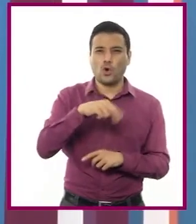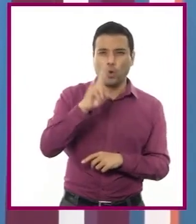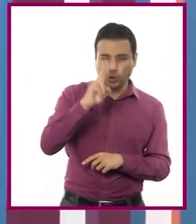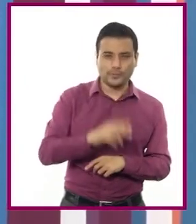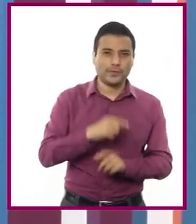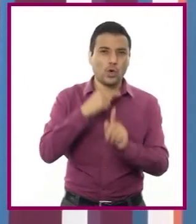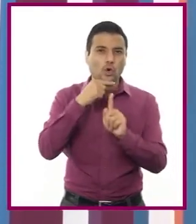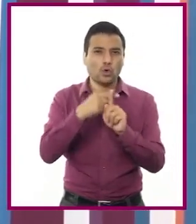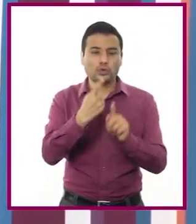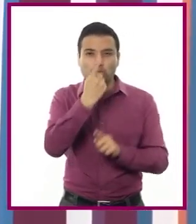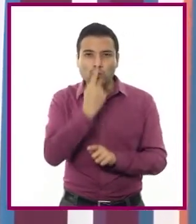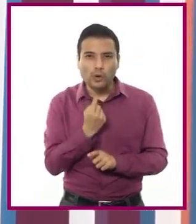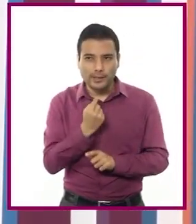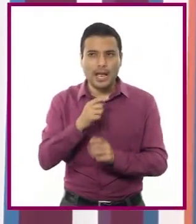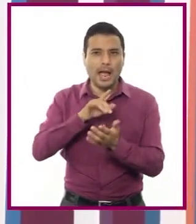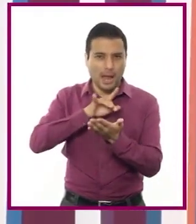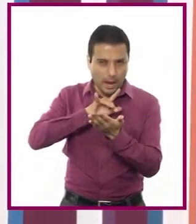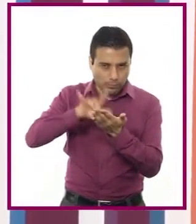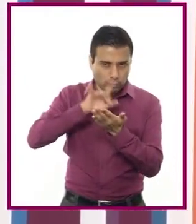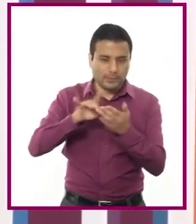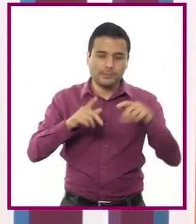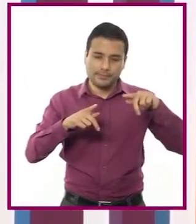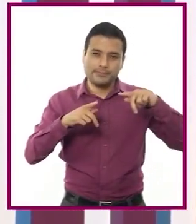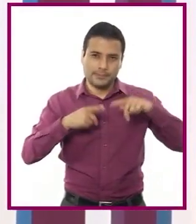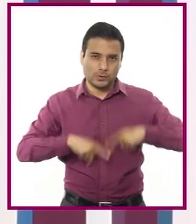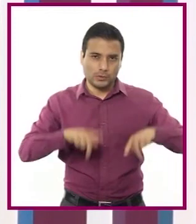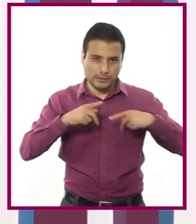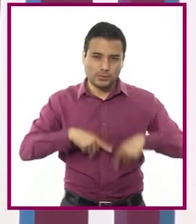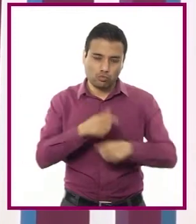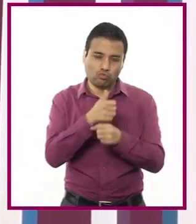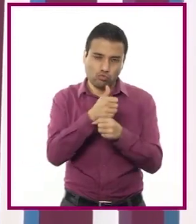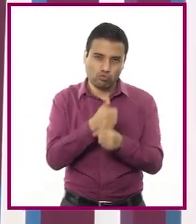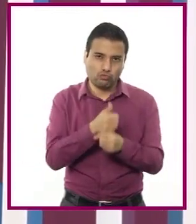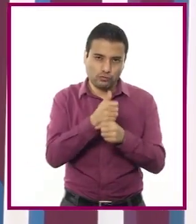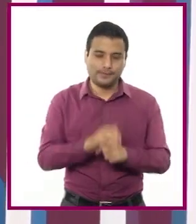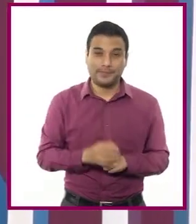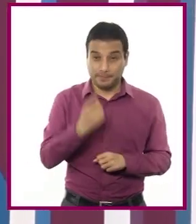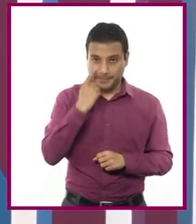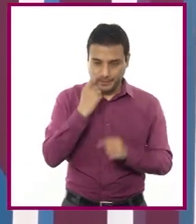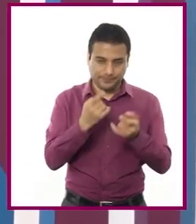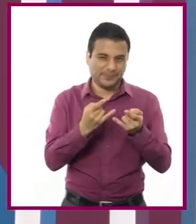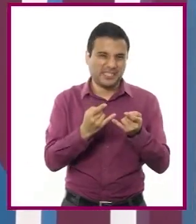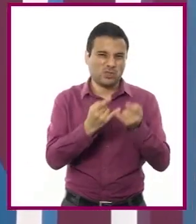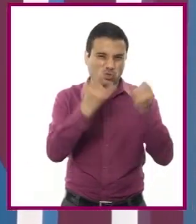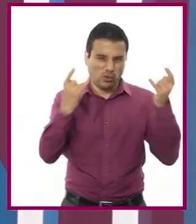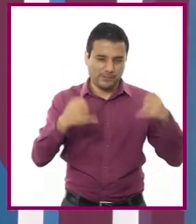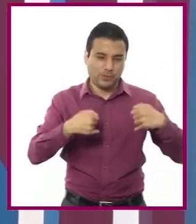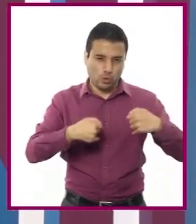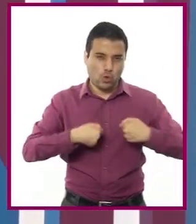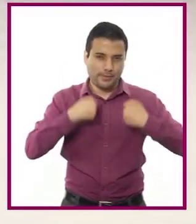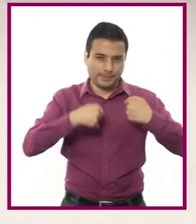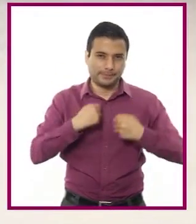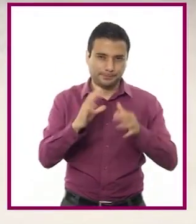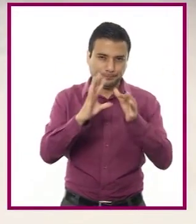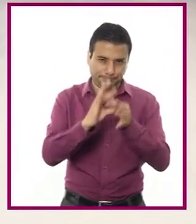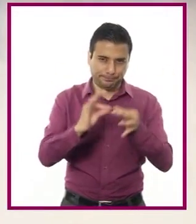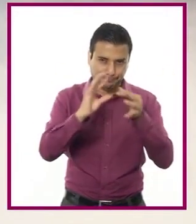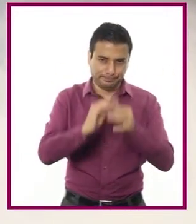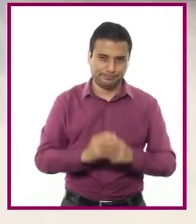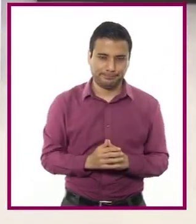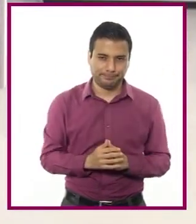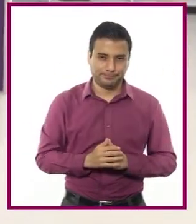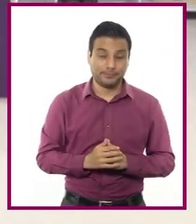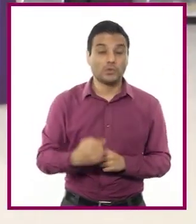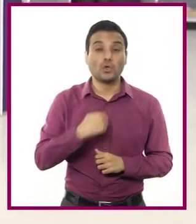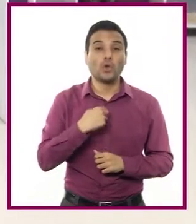han intervenido para apoyar a la población que más sufre. He aquí un testimonio de un joven afgano.